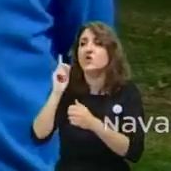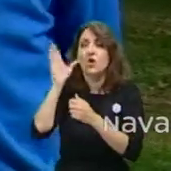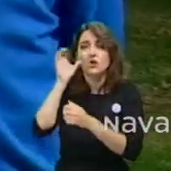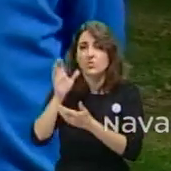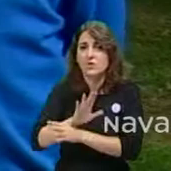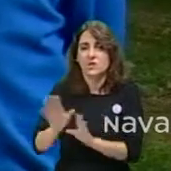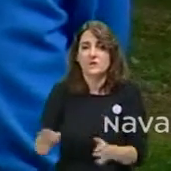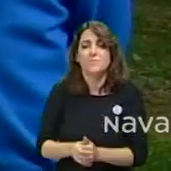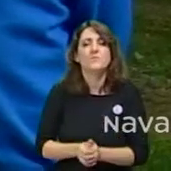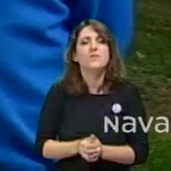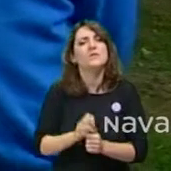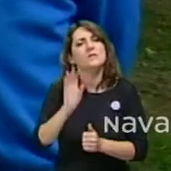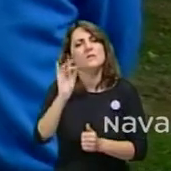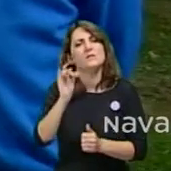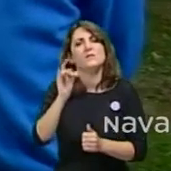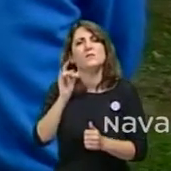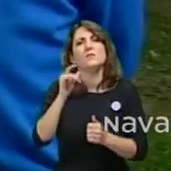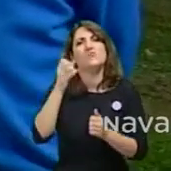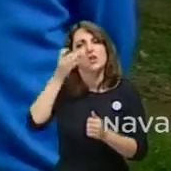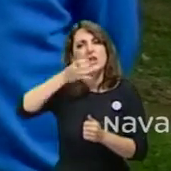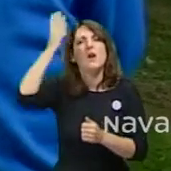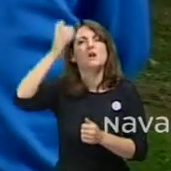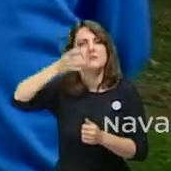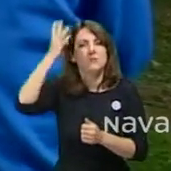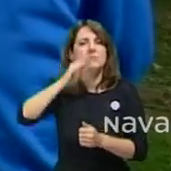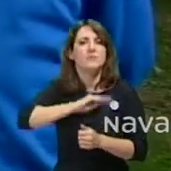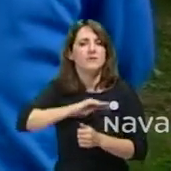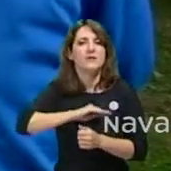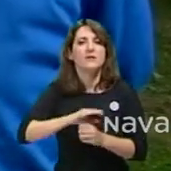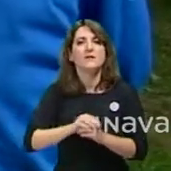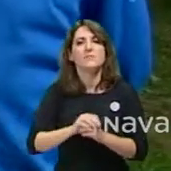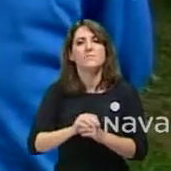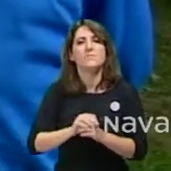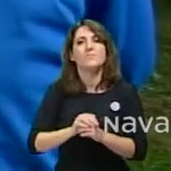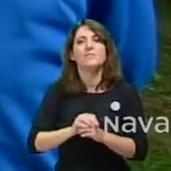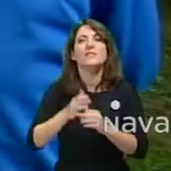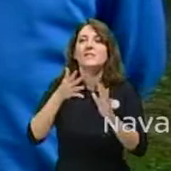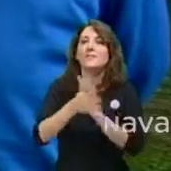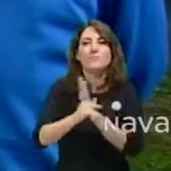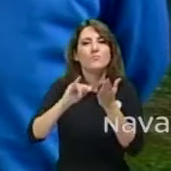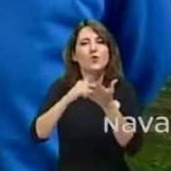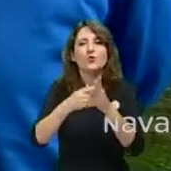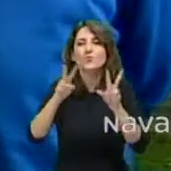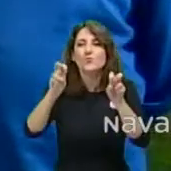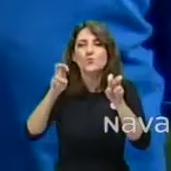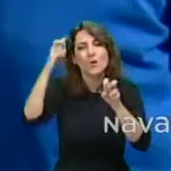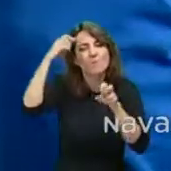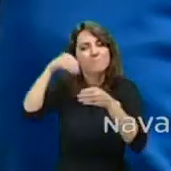Y luego, sí, es muy creativo. Siempre tiene nuevos proyectos.